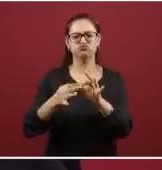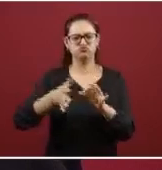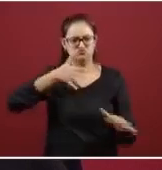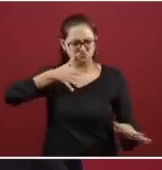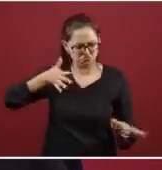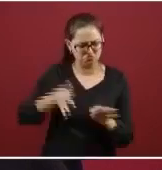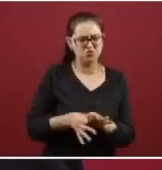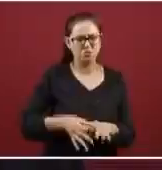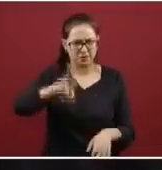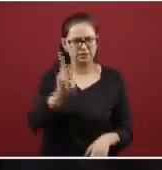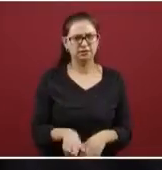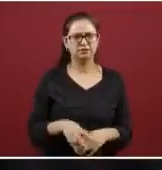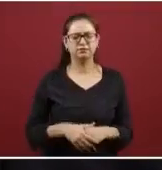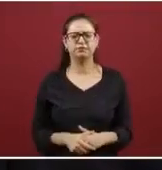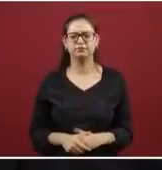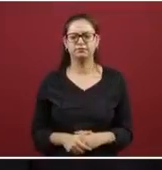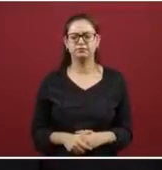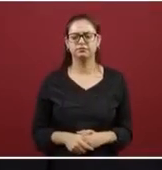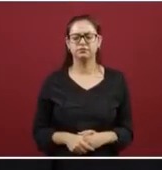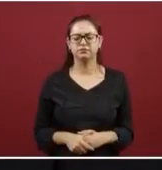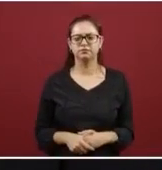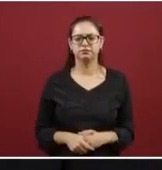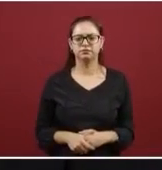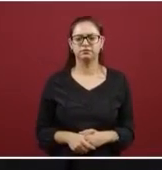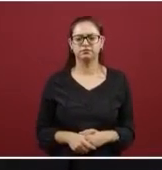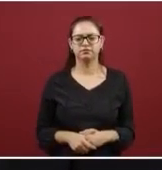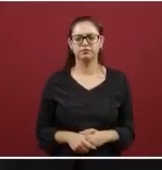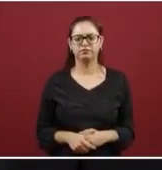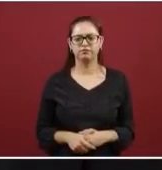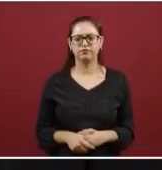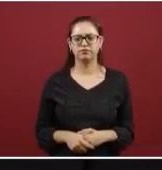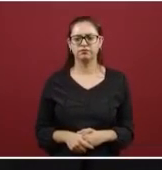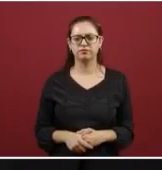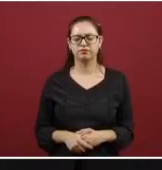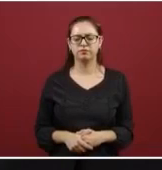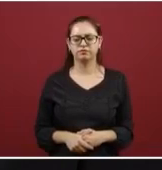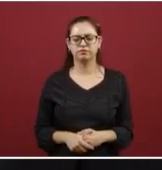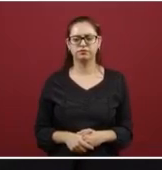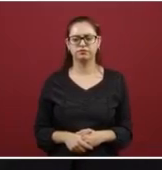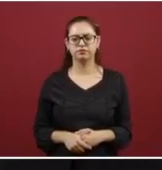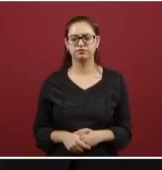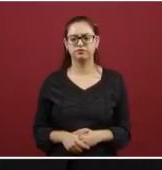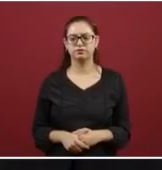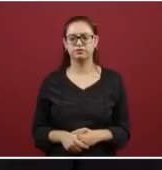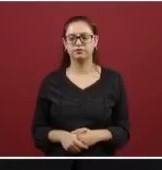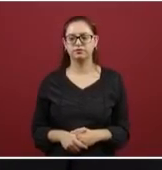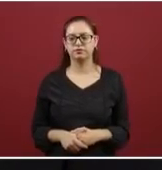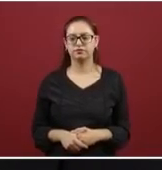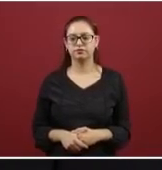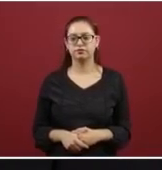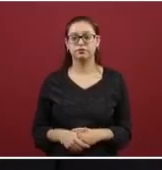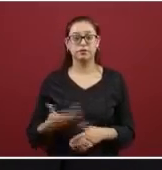compromisos. Se dijo que se iba